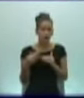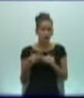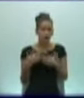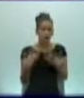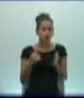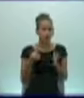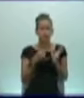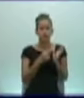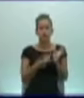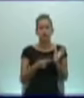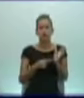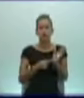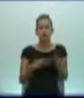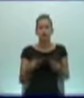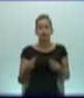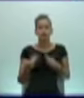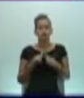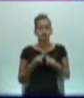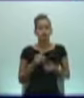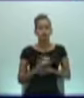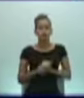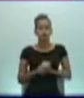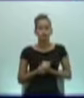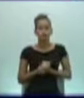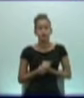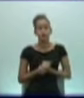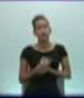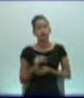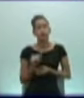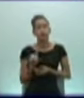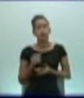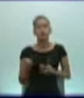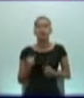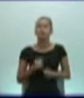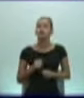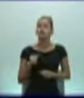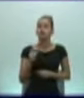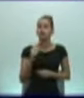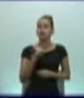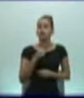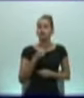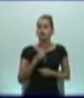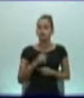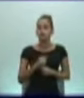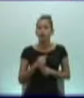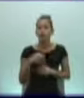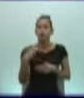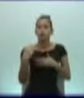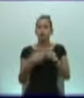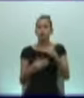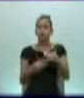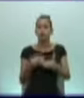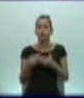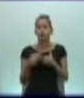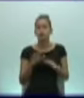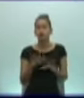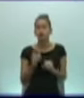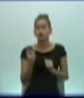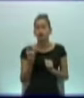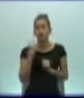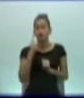datos dados y qué es lo pedido. Y también, por supuesto, para aplicar este procedimiento que ya hemos visto en 2 ejemplos anteriormente.